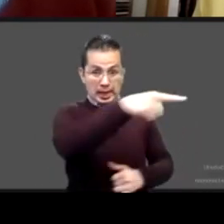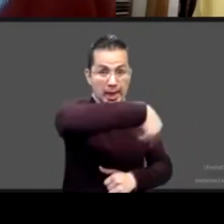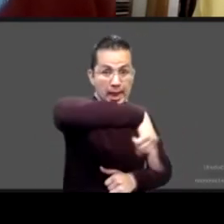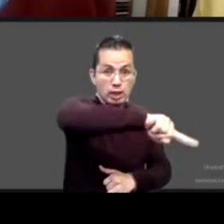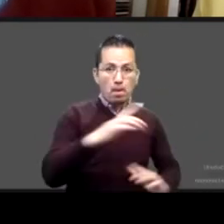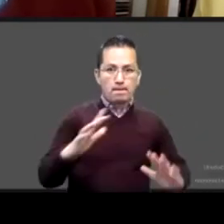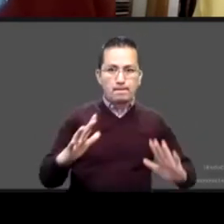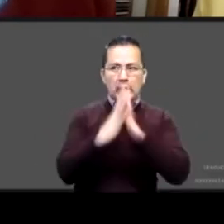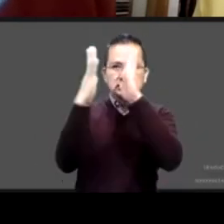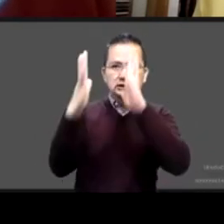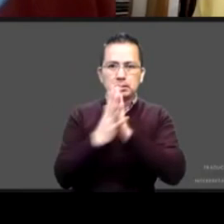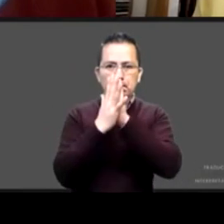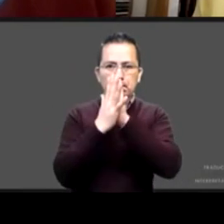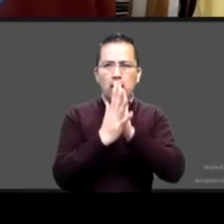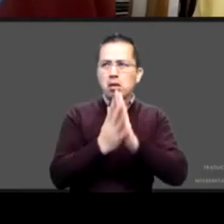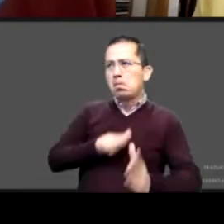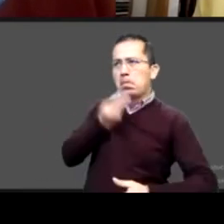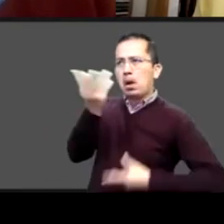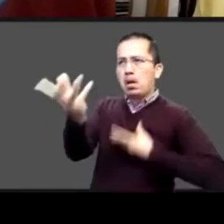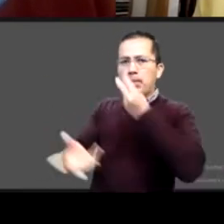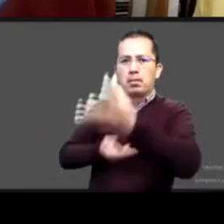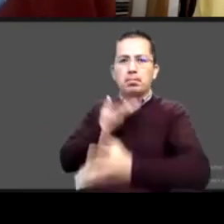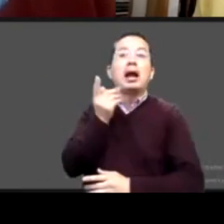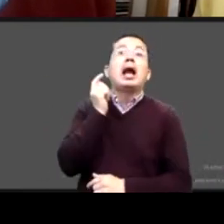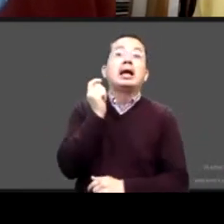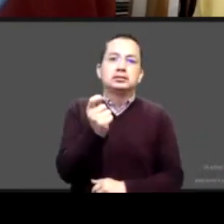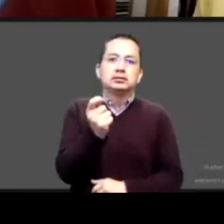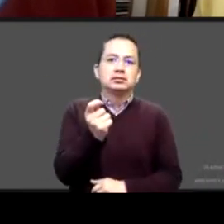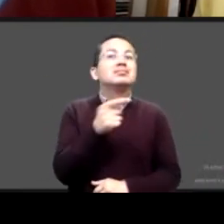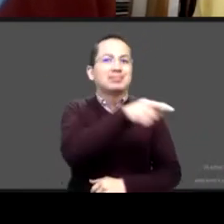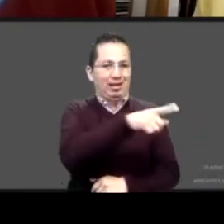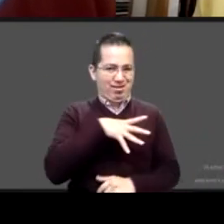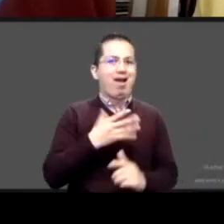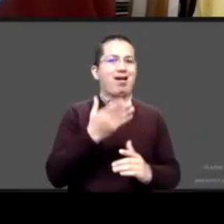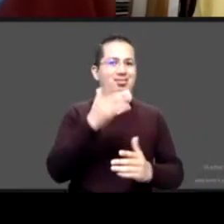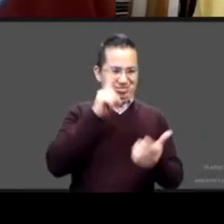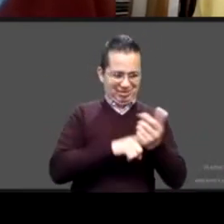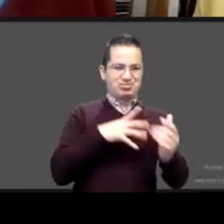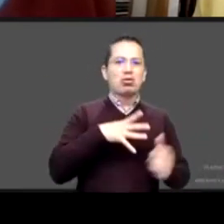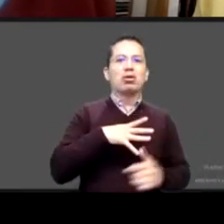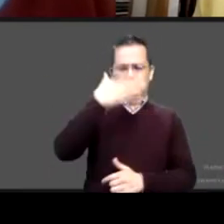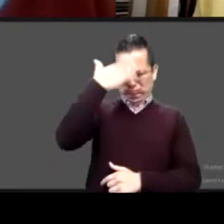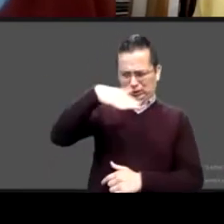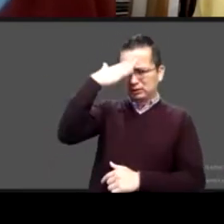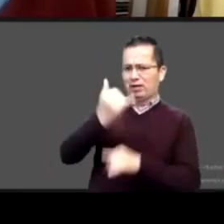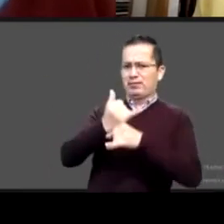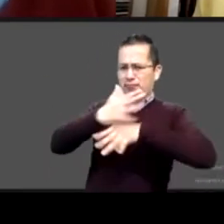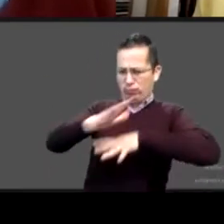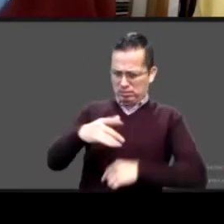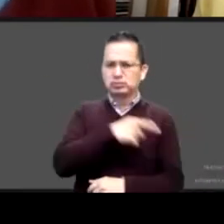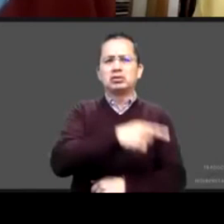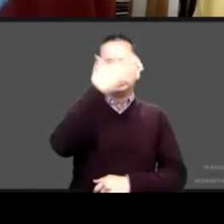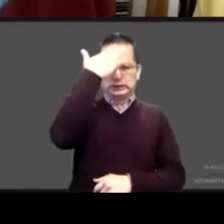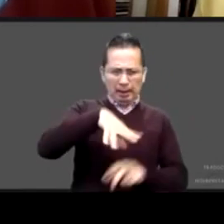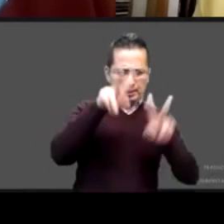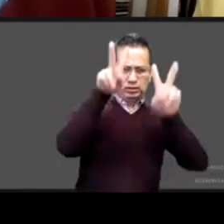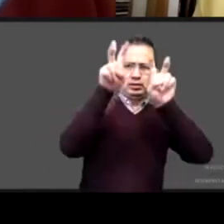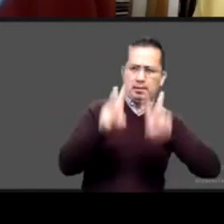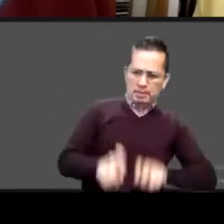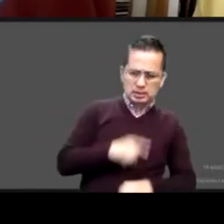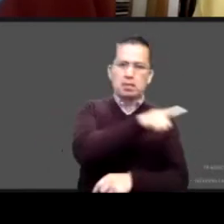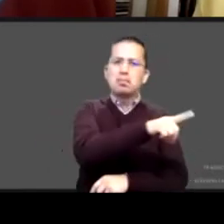niño, niña, adolescente que tiene opinión sobre los temas, es un niño que se siente escuchado, es una